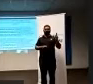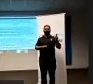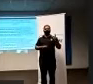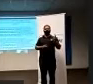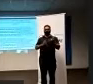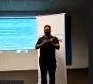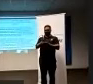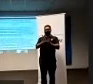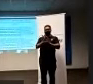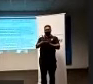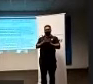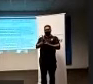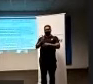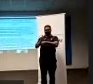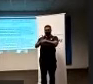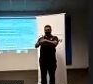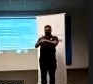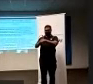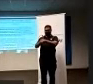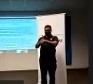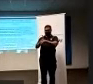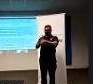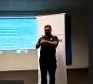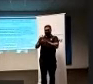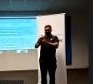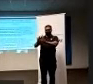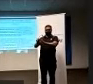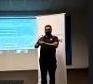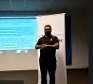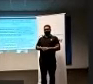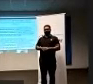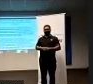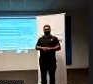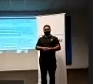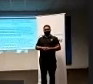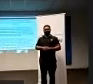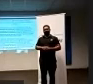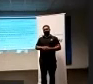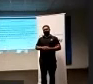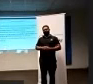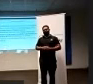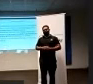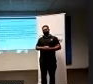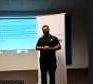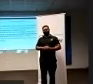virus inactivado, entonces se podría reevaluar vacunarlos. Siguiente.